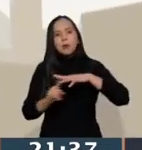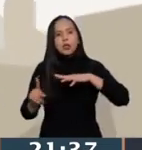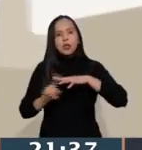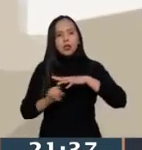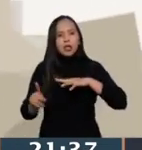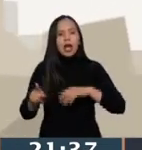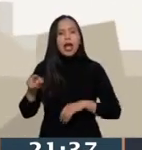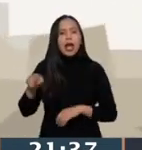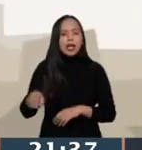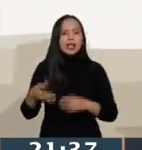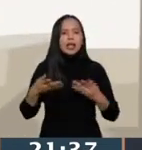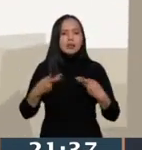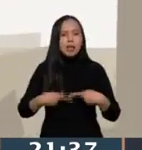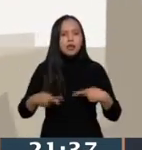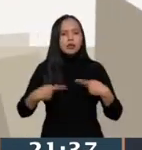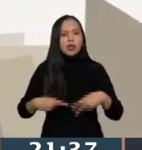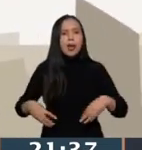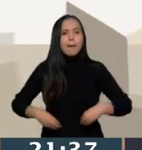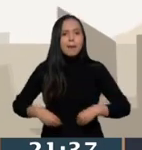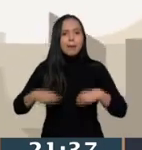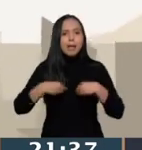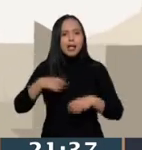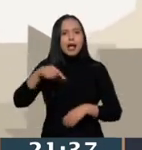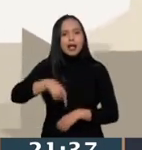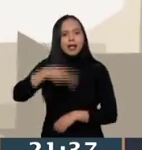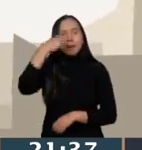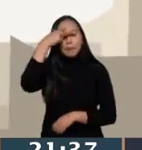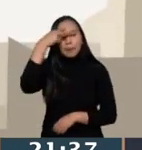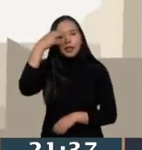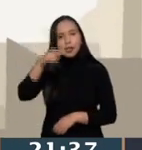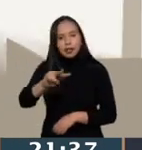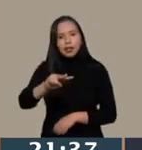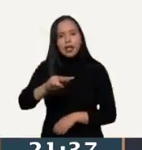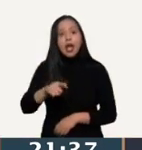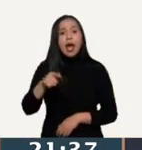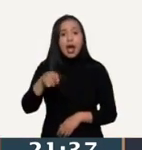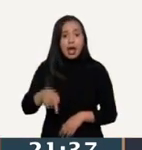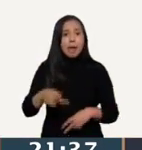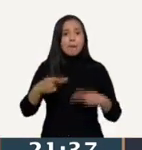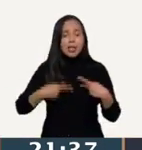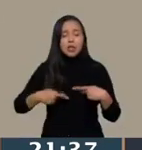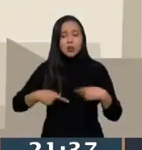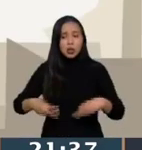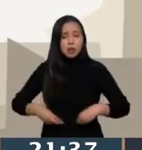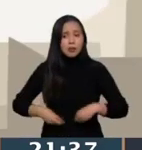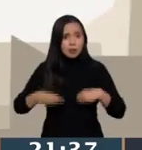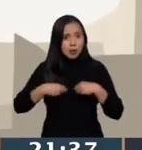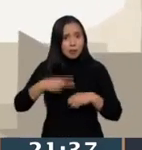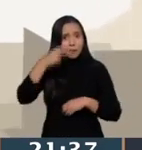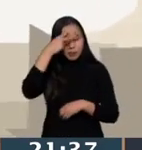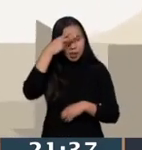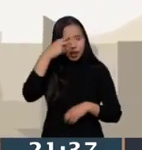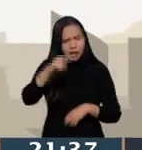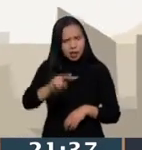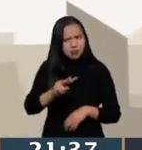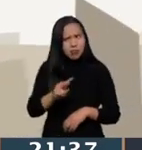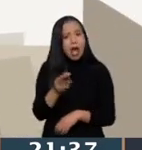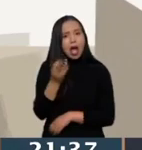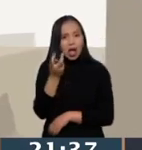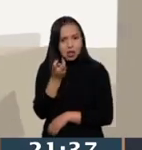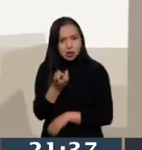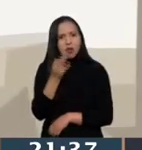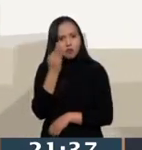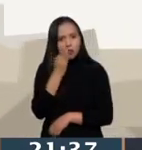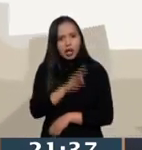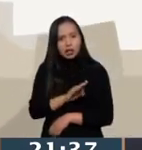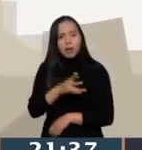por ahora viviendo en México. Bueno, lo de los migrantes que están viviendo en México es completamente falso, pero también es